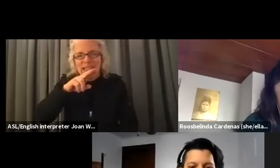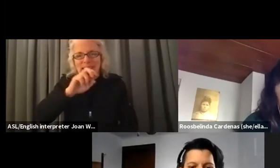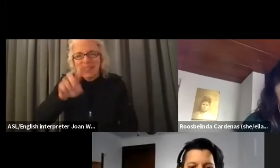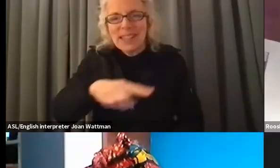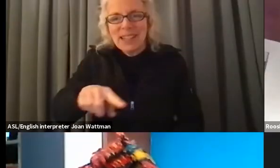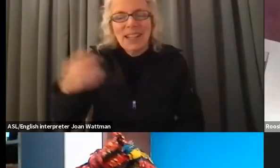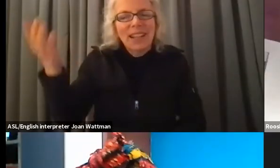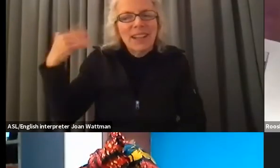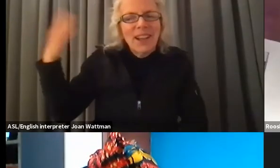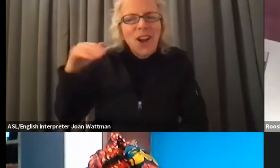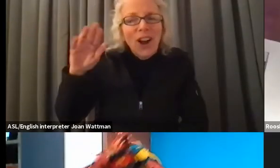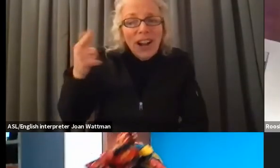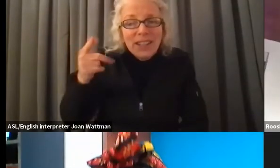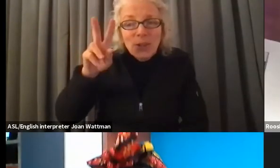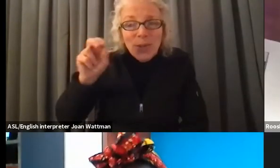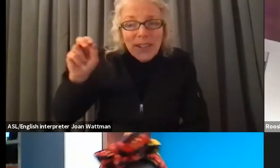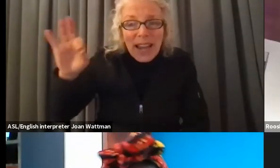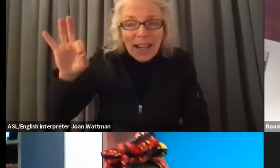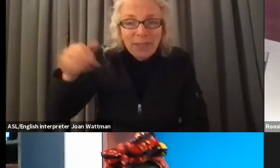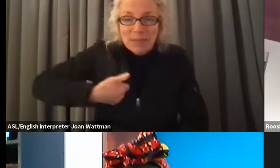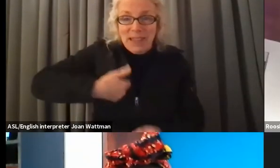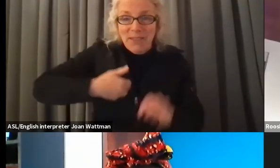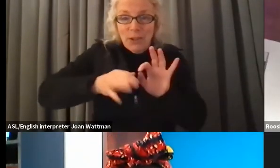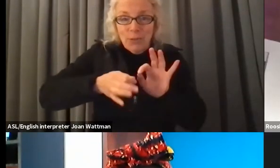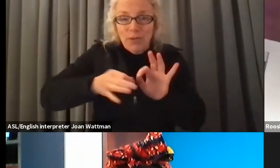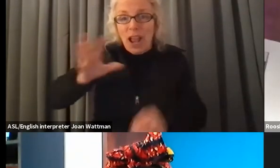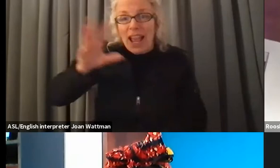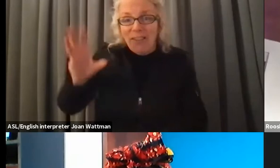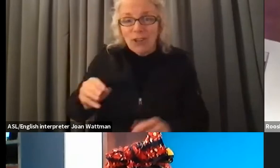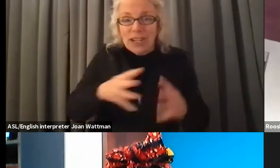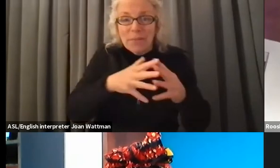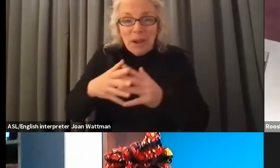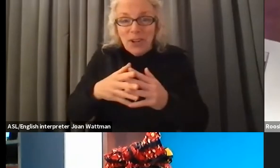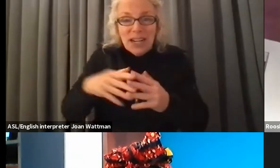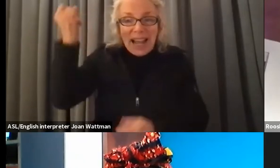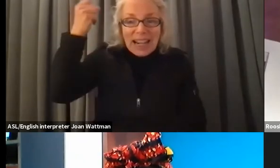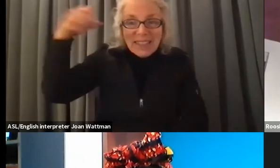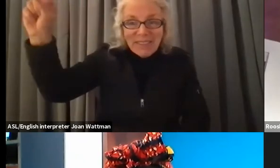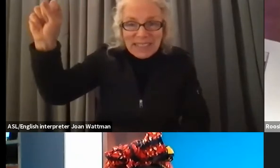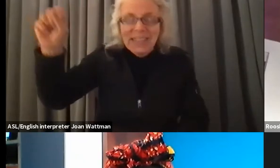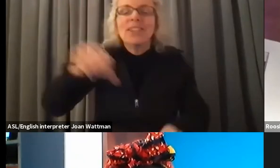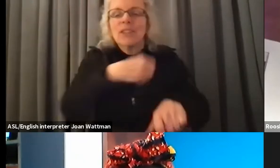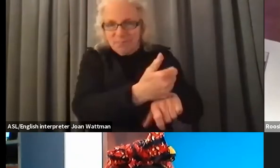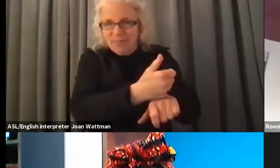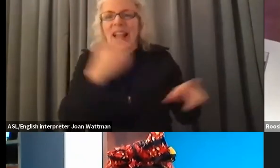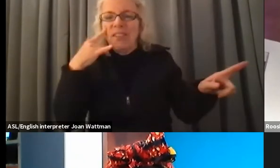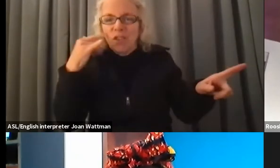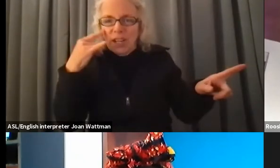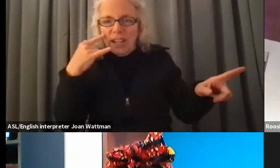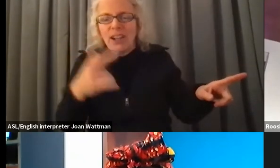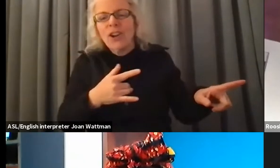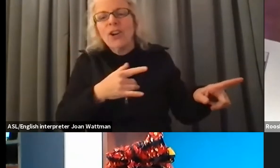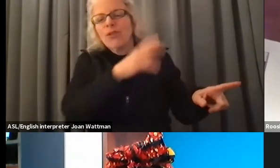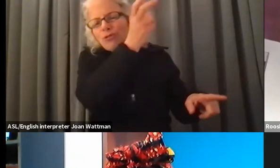afroamericana que vive en California y que estaba de viaje por el suroccidente de Colombia, tratando de desentrañar las